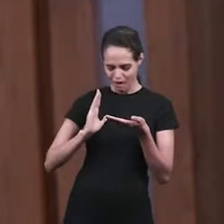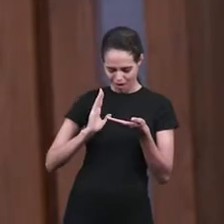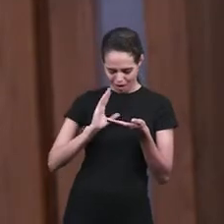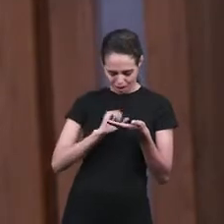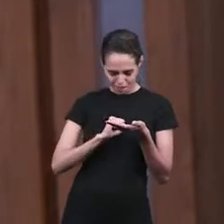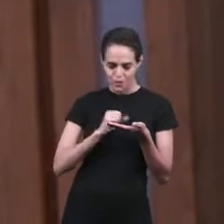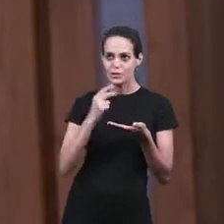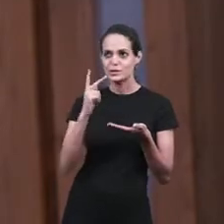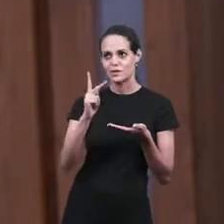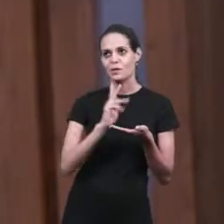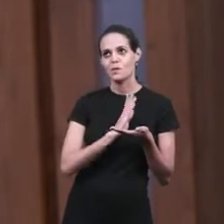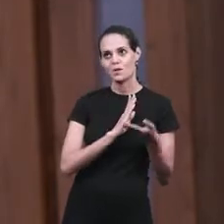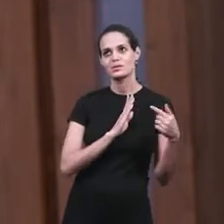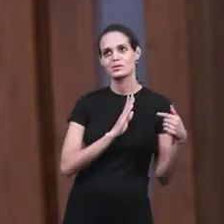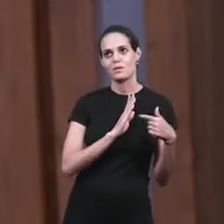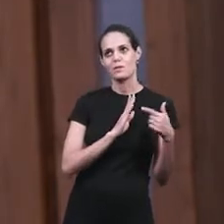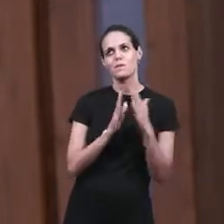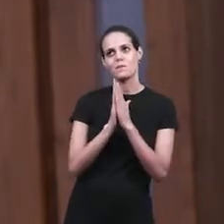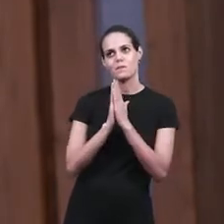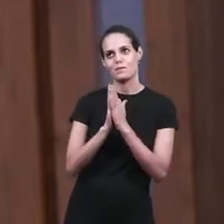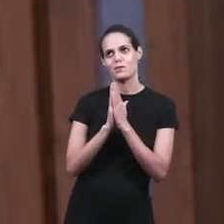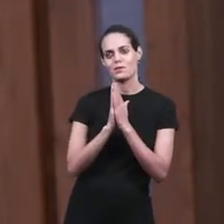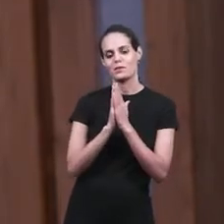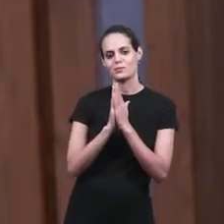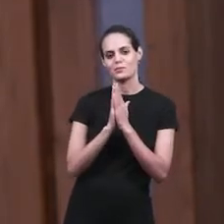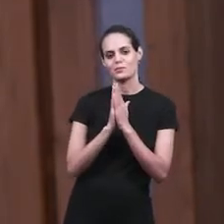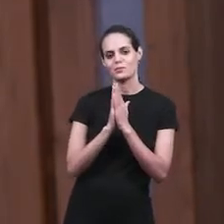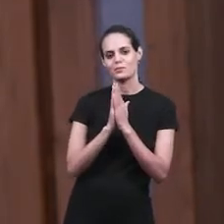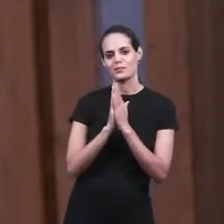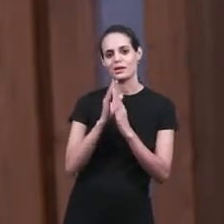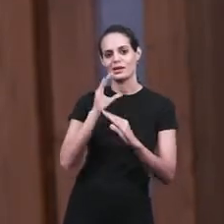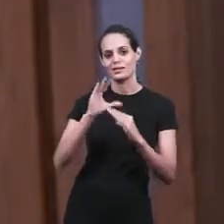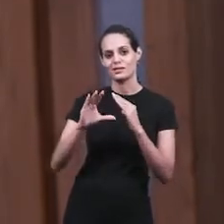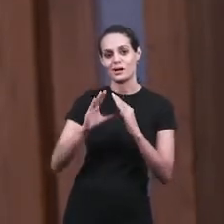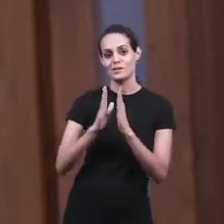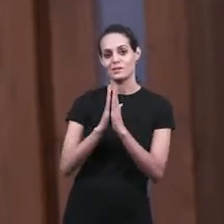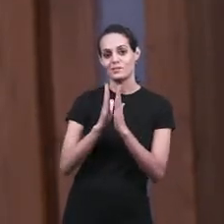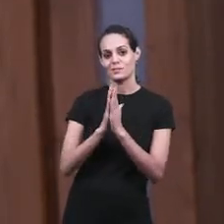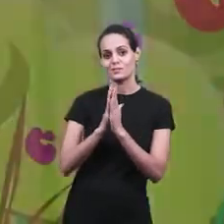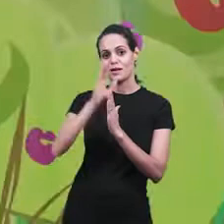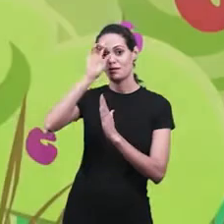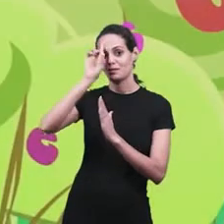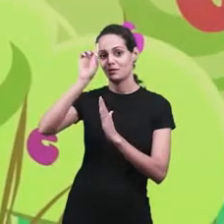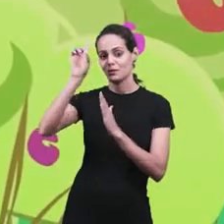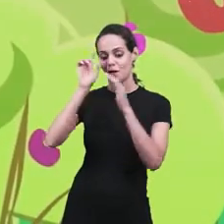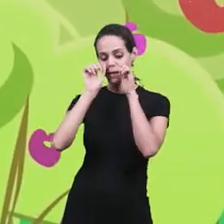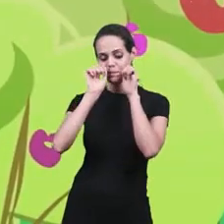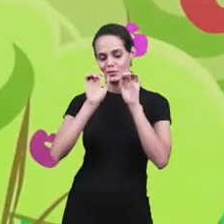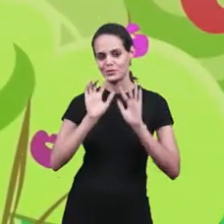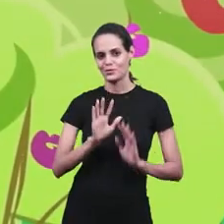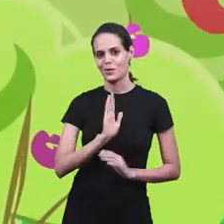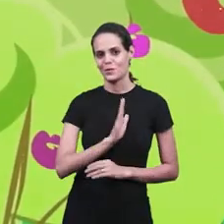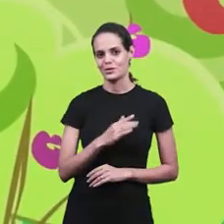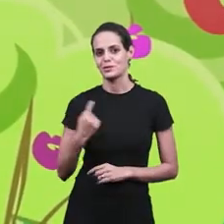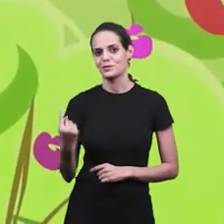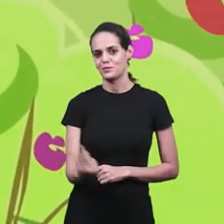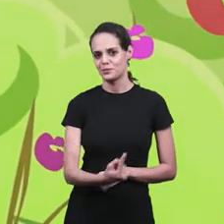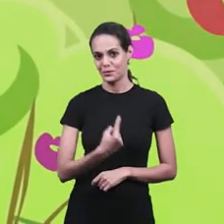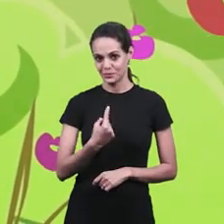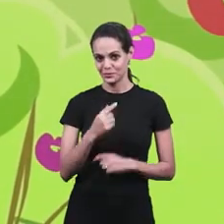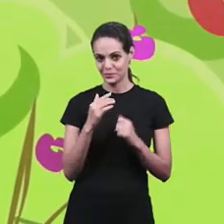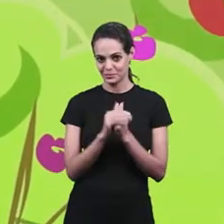amor. Vamos a cantar en forma de oración para que Dios bendiga nuestro corazón.